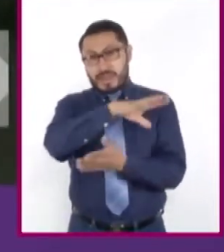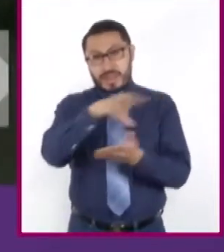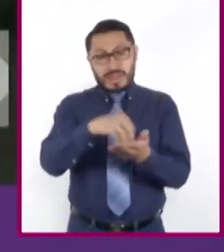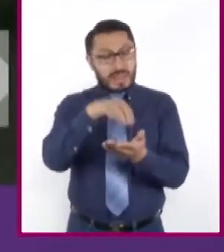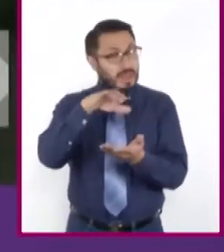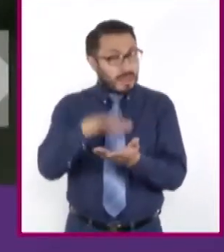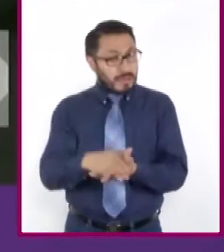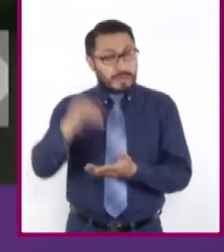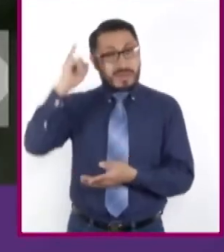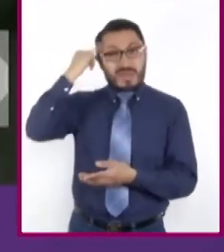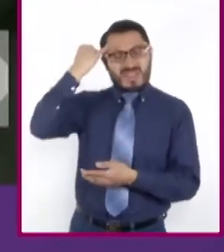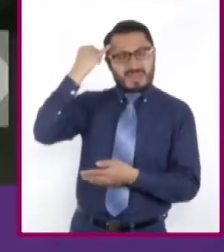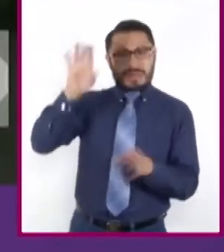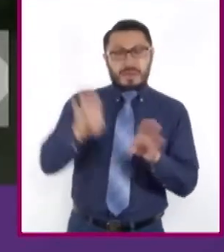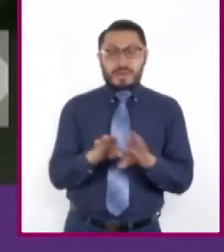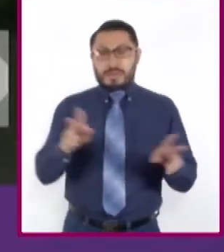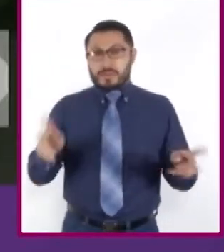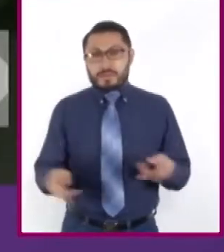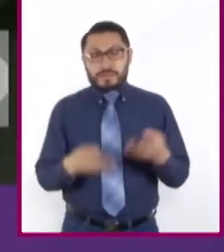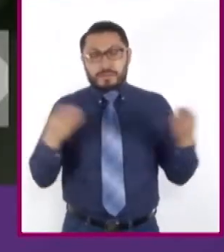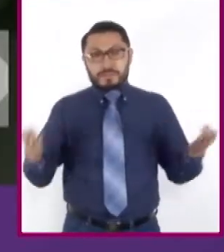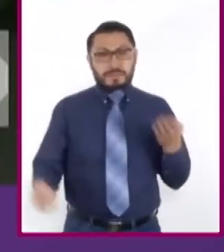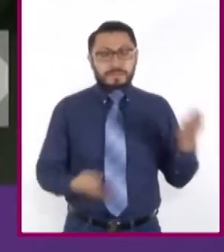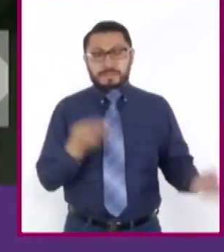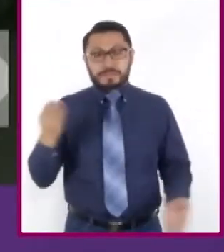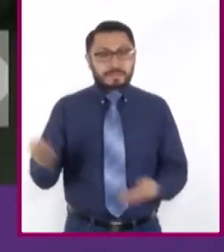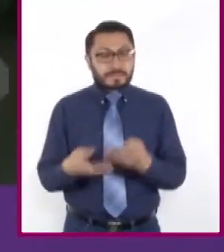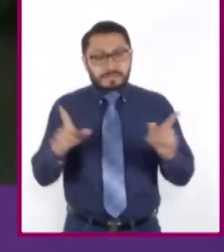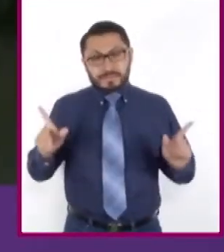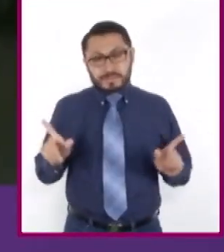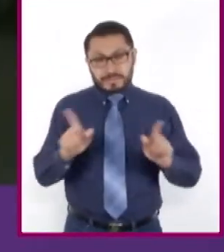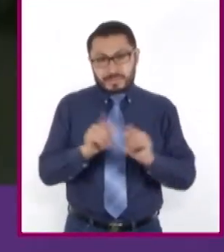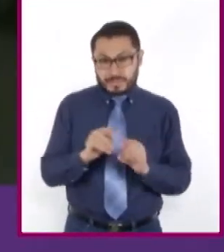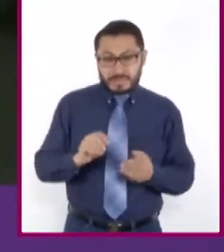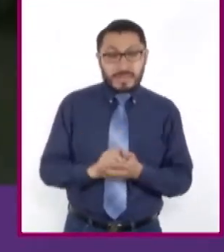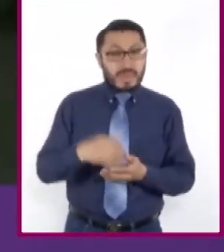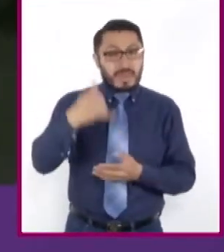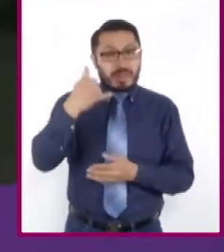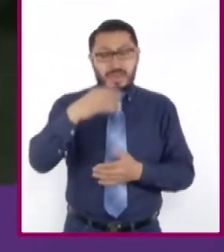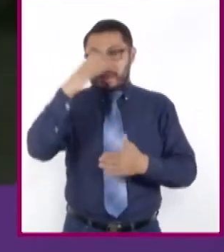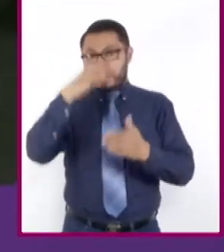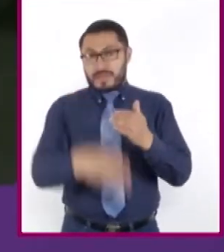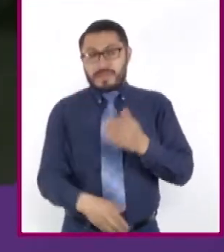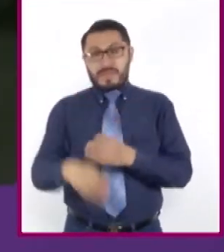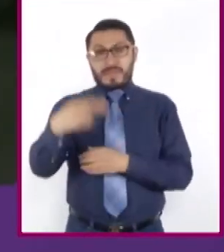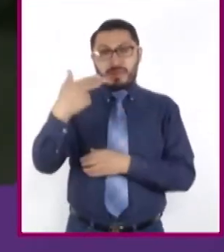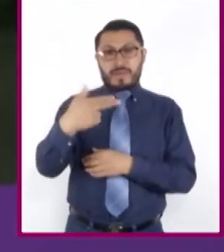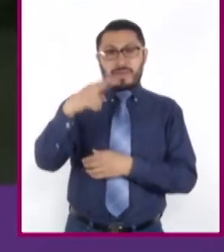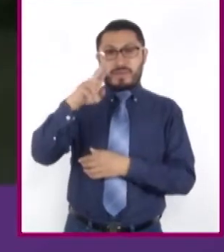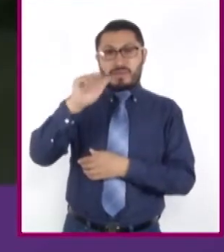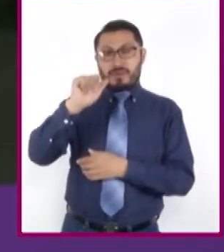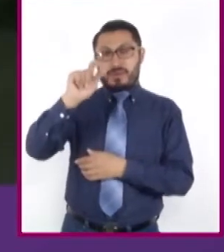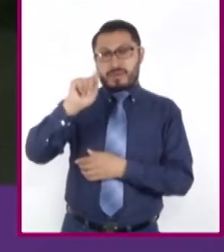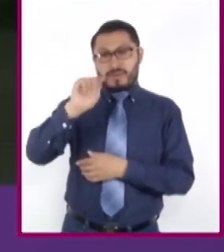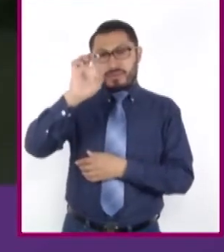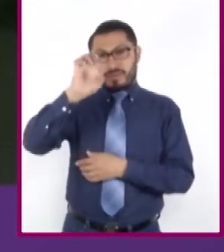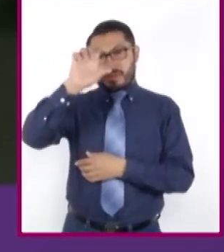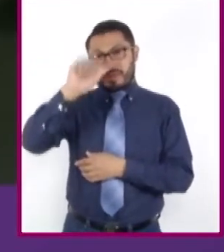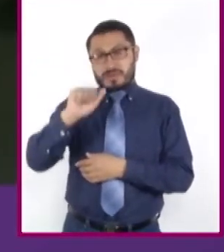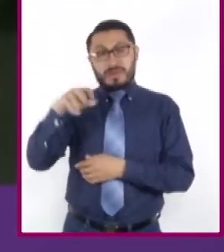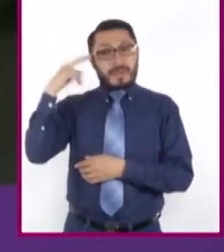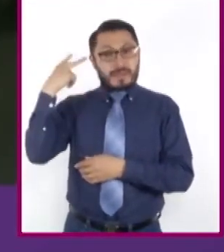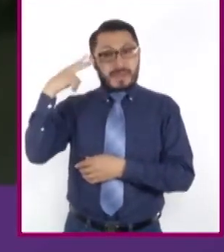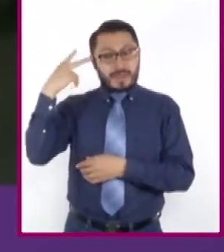Una síntesis de nuestras danzas de la región de Papantla. Y cerramos, por supuesto, con la Huasteca Veracruzana, con los huapangos y danza de